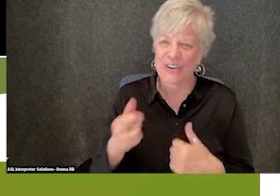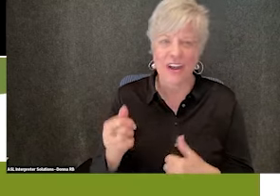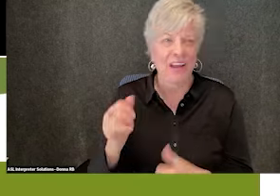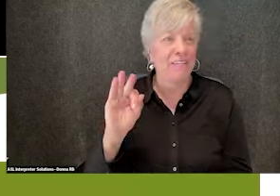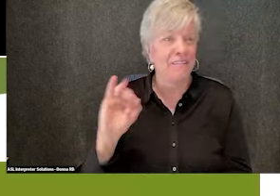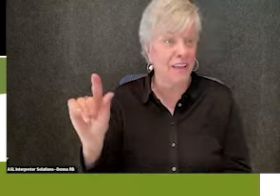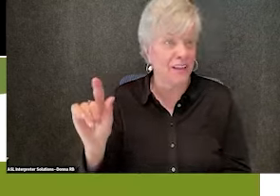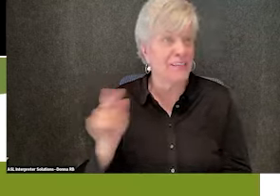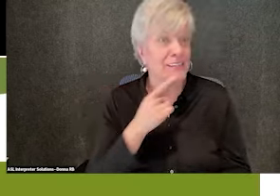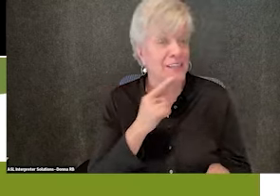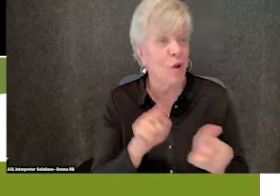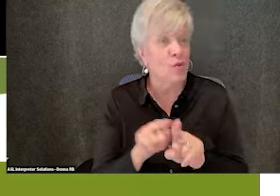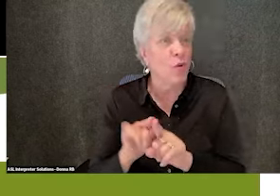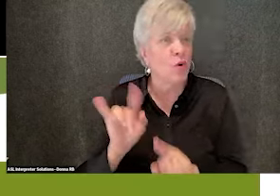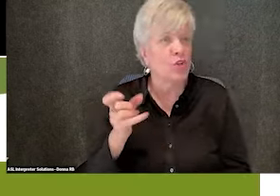Will también si quiere.